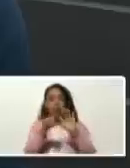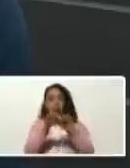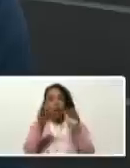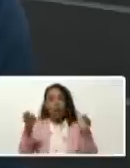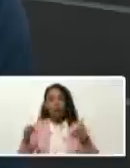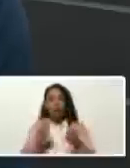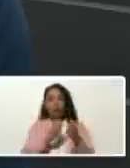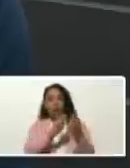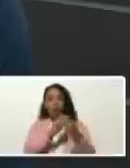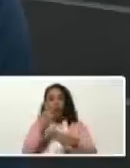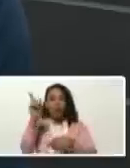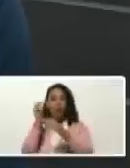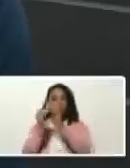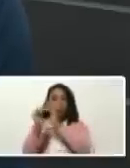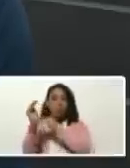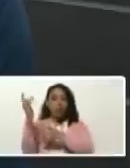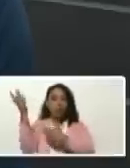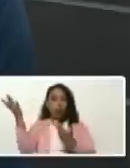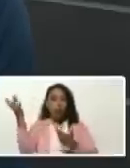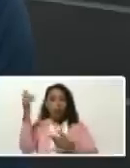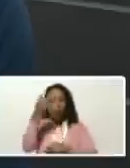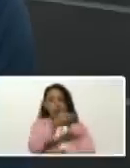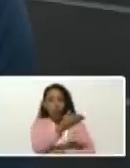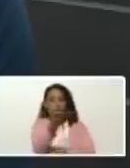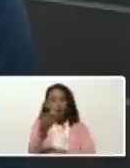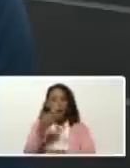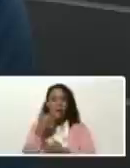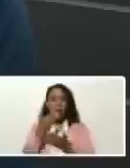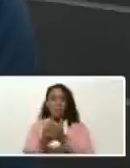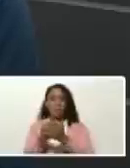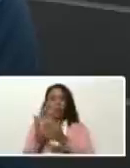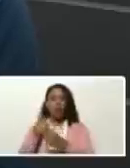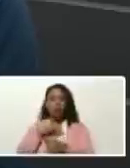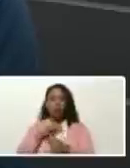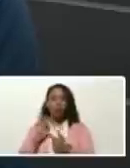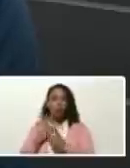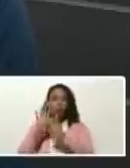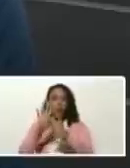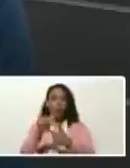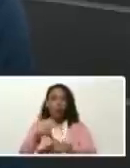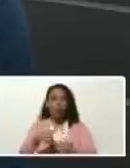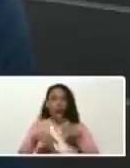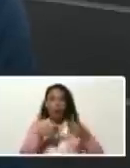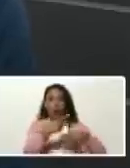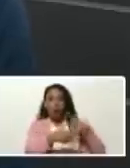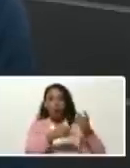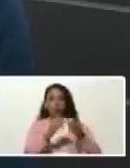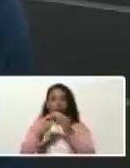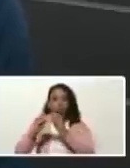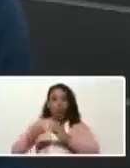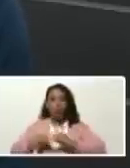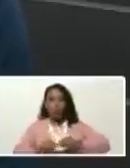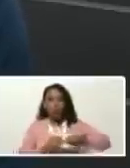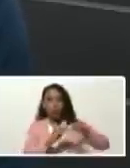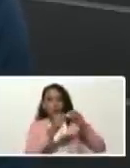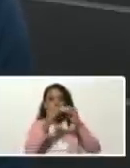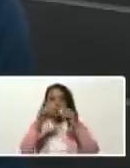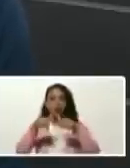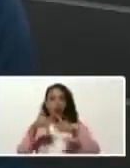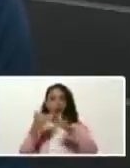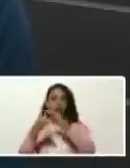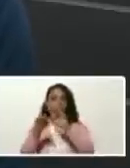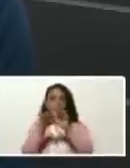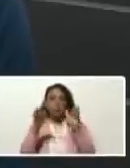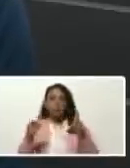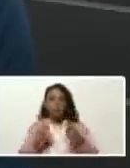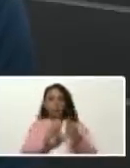de diálogo Y ese es un mensaje que usted pidió que diéramos en este proceso de reanudación de esta mesa de